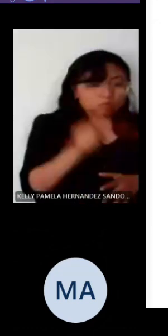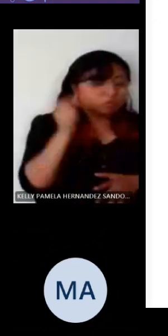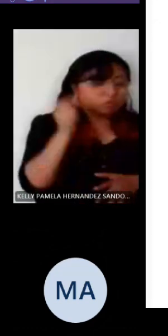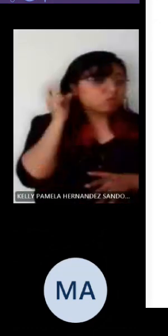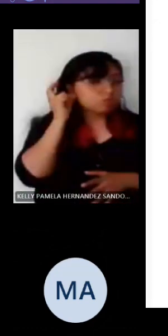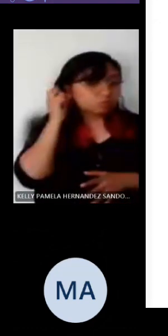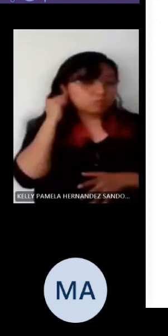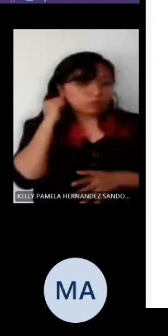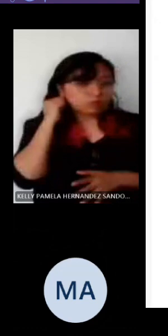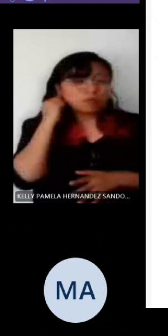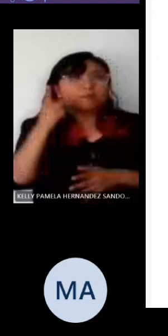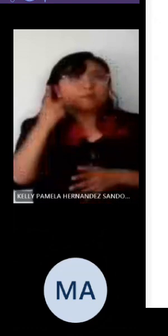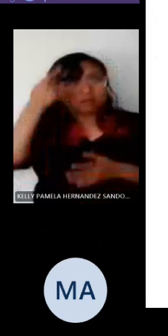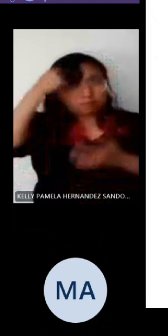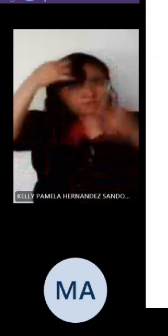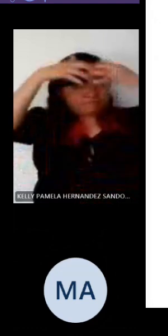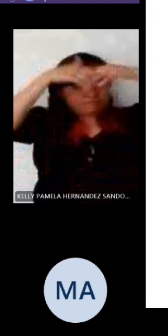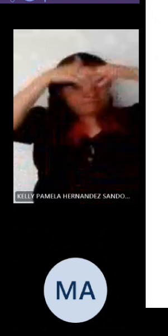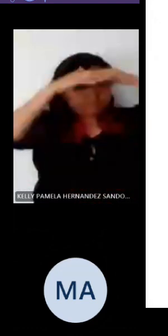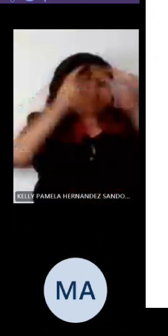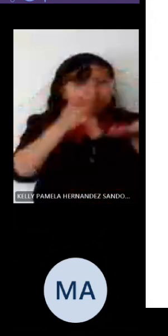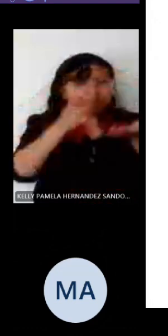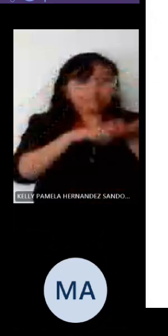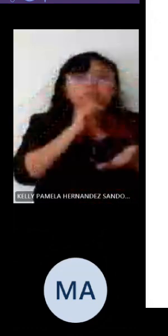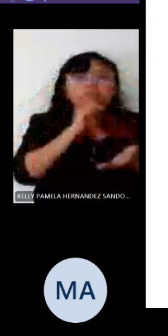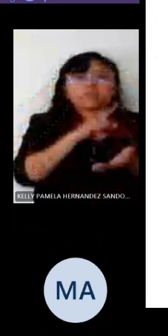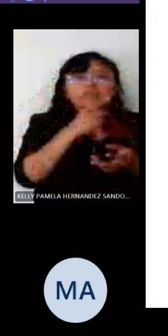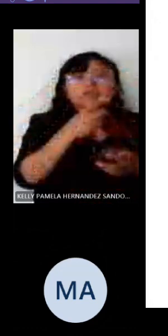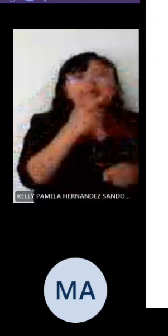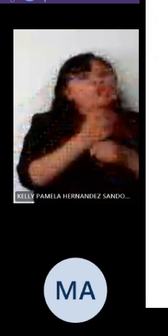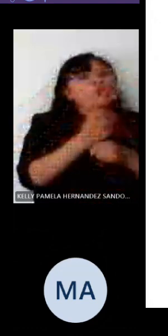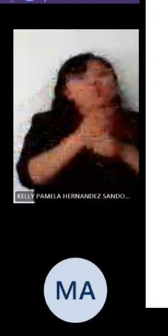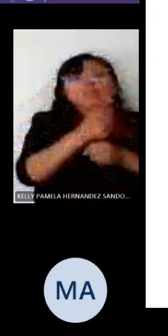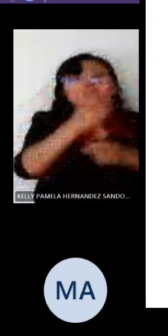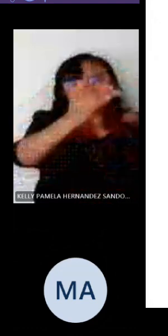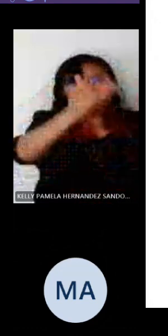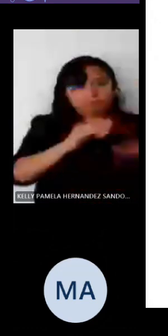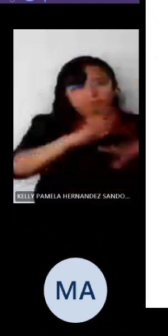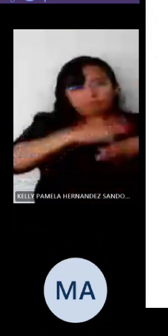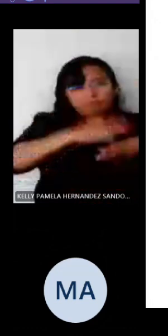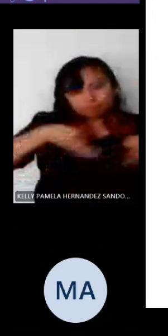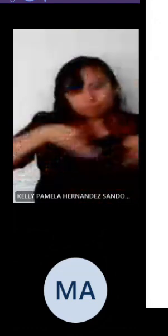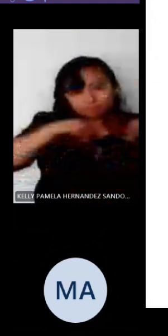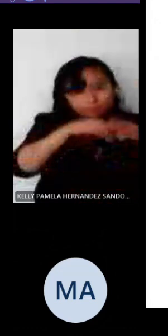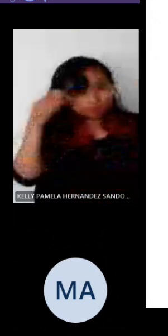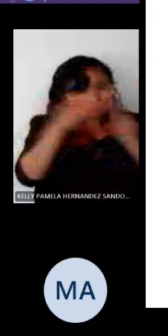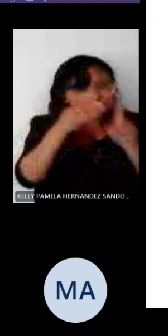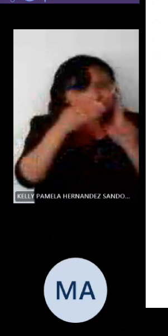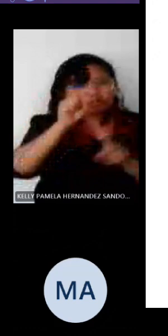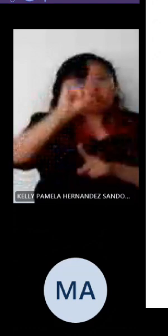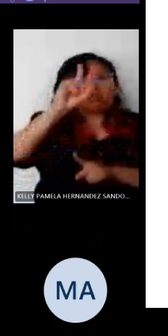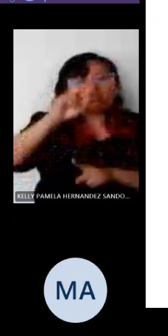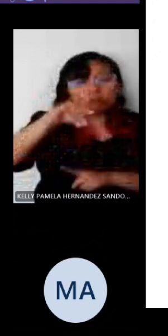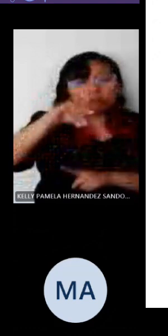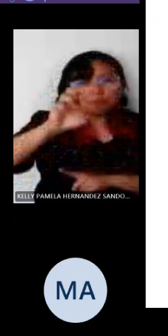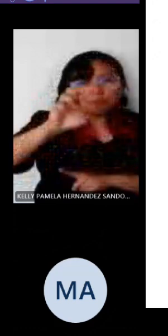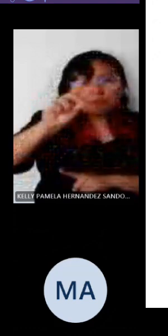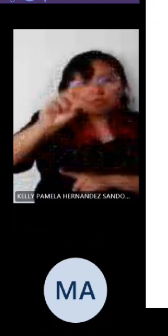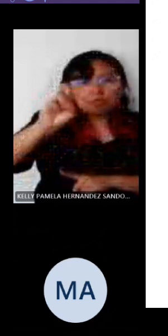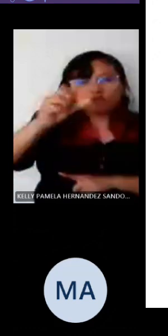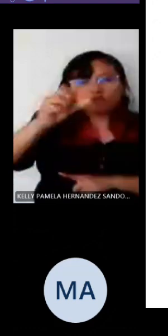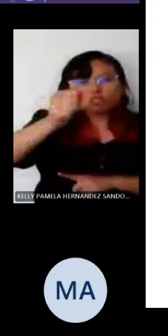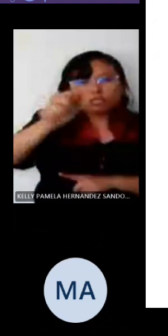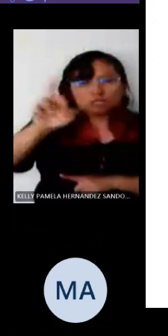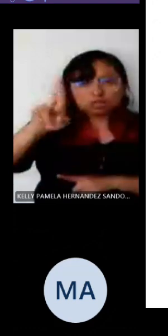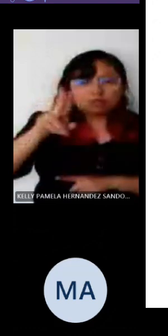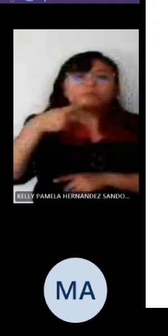Pero el día de hoy pues vamos a hablar sobre todo de la segunda causa de las alteraciones sindrómicas, que se trata del síndrome de Usher. Y también